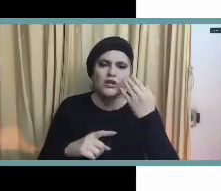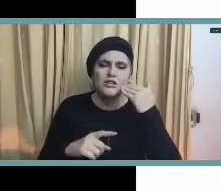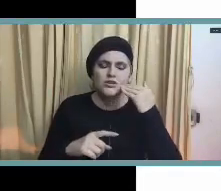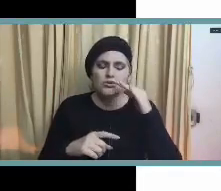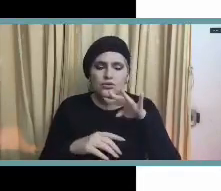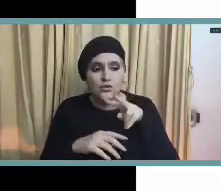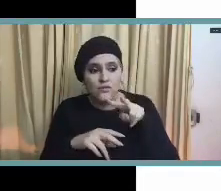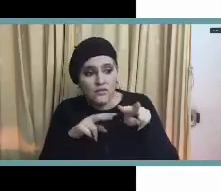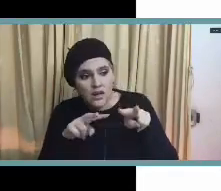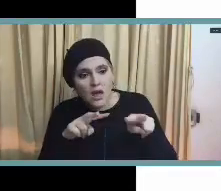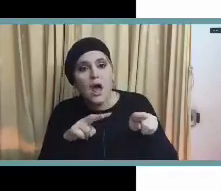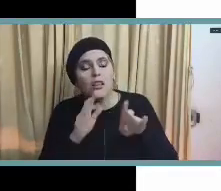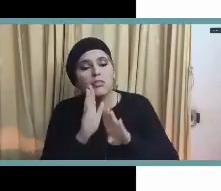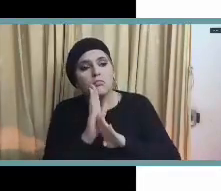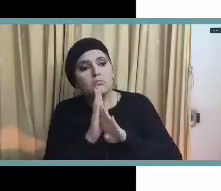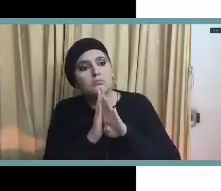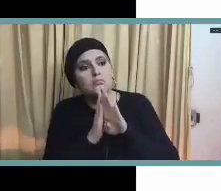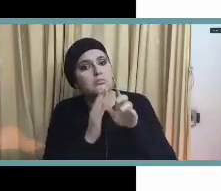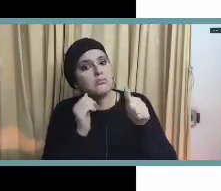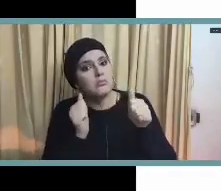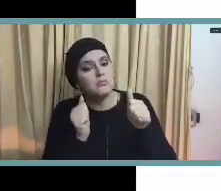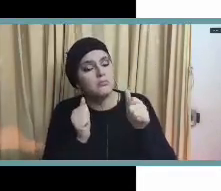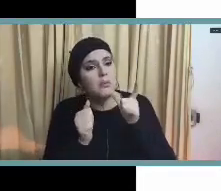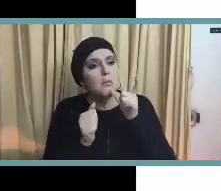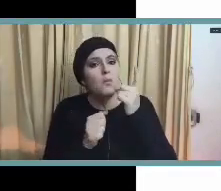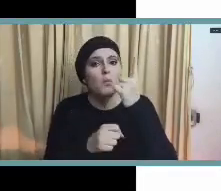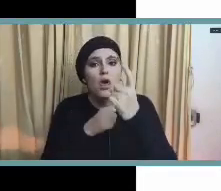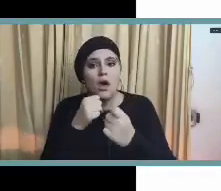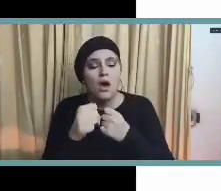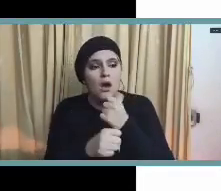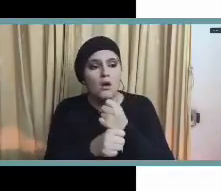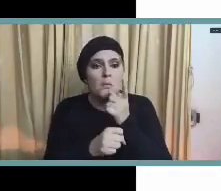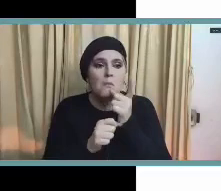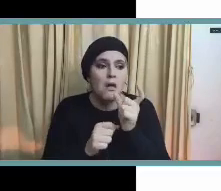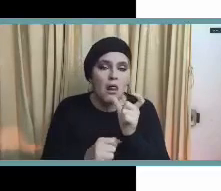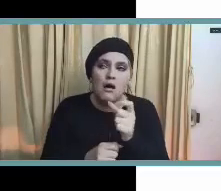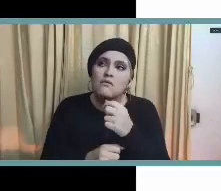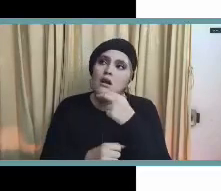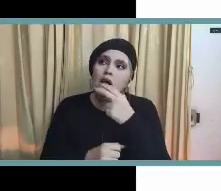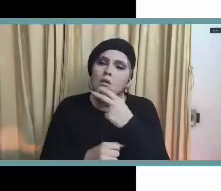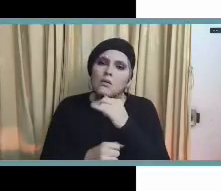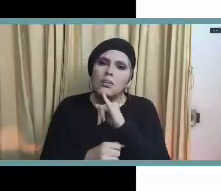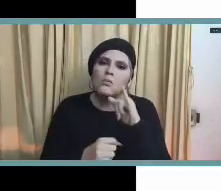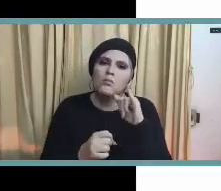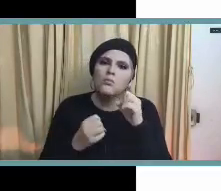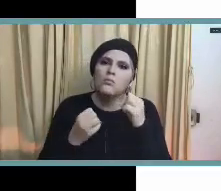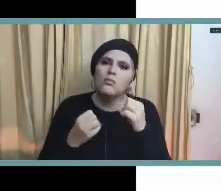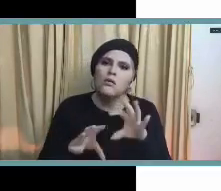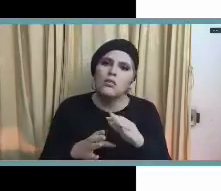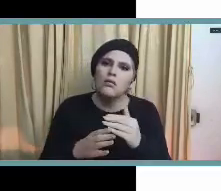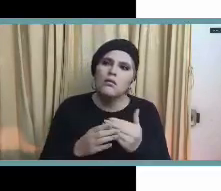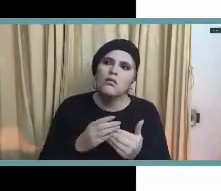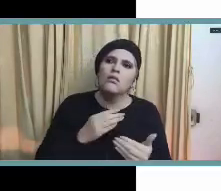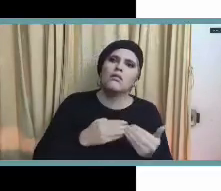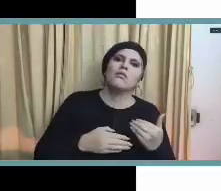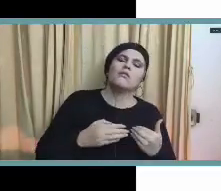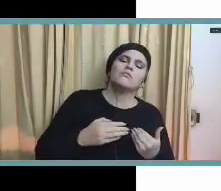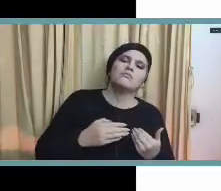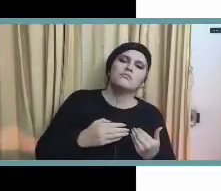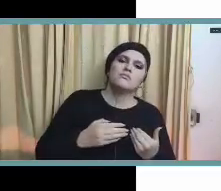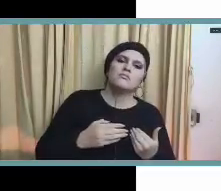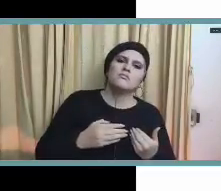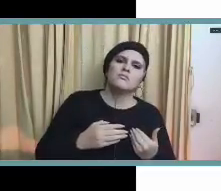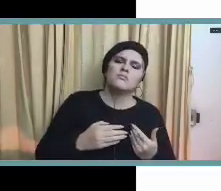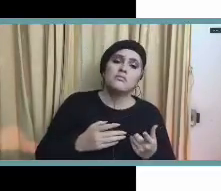neurotípico, dijeron 2 palabras con sentido al año y después pierden eso. hay teorías para explicar